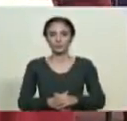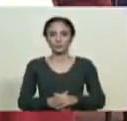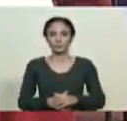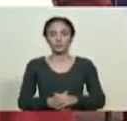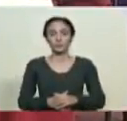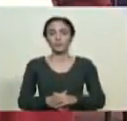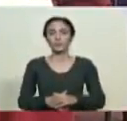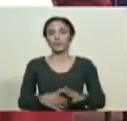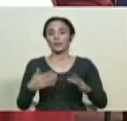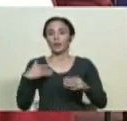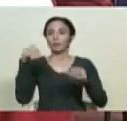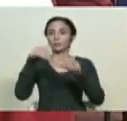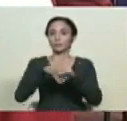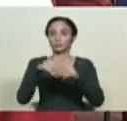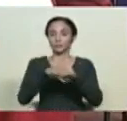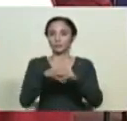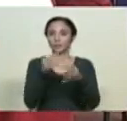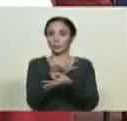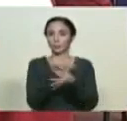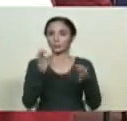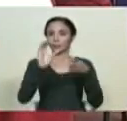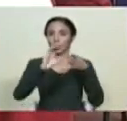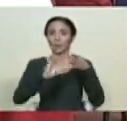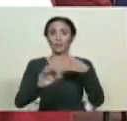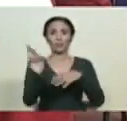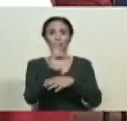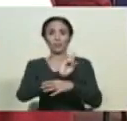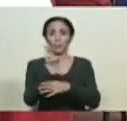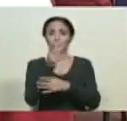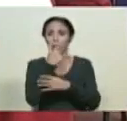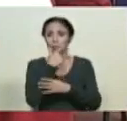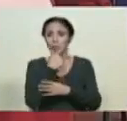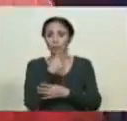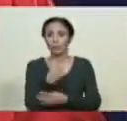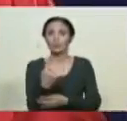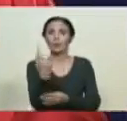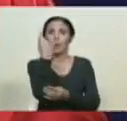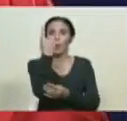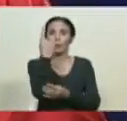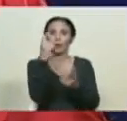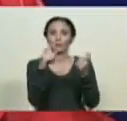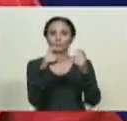una característica, ¿no? Que se votó muy rápido porque teníamos